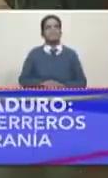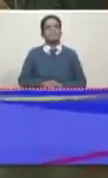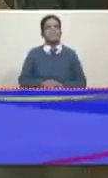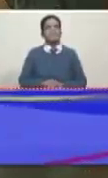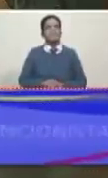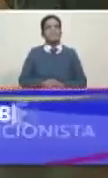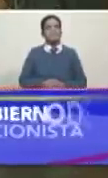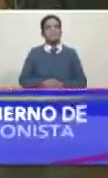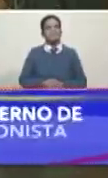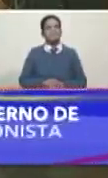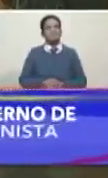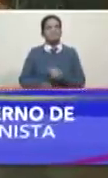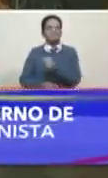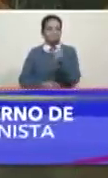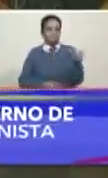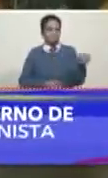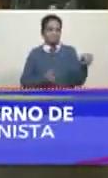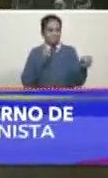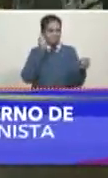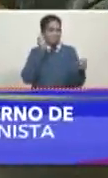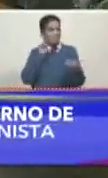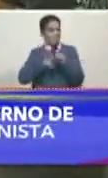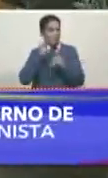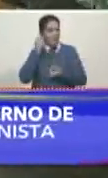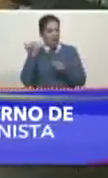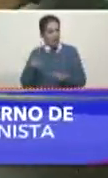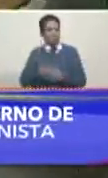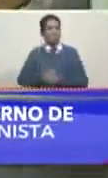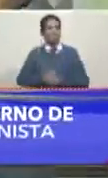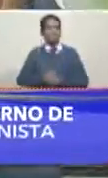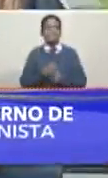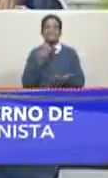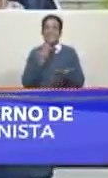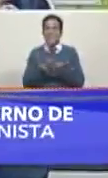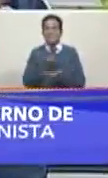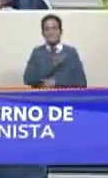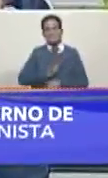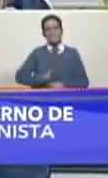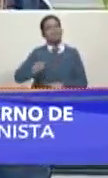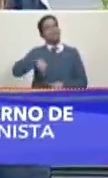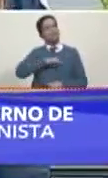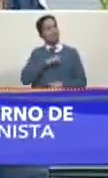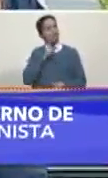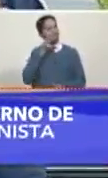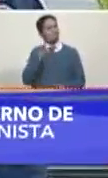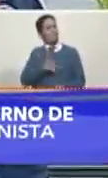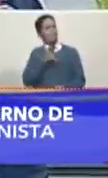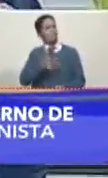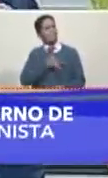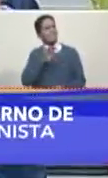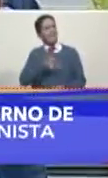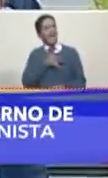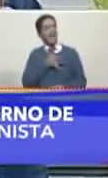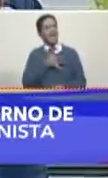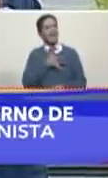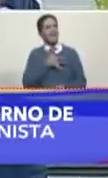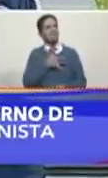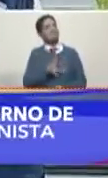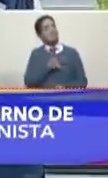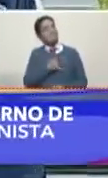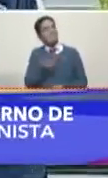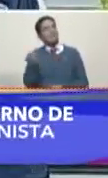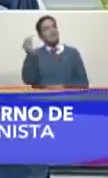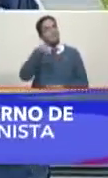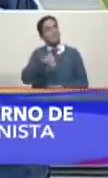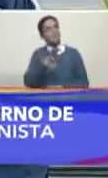Sí, gracias, presidente. La verdad que nosotros estamos muy motivados. Y nos motivamos más cuando